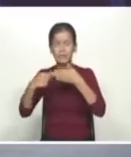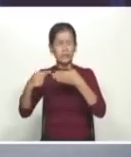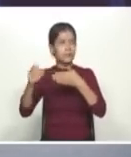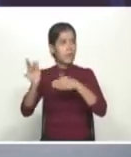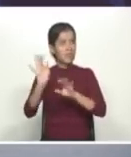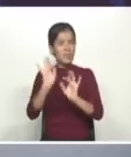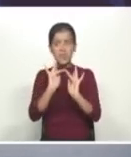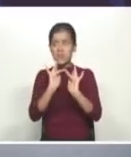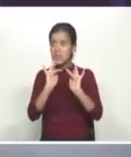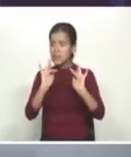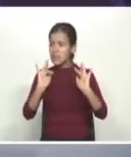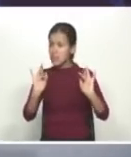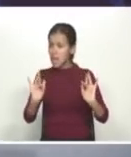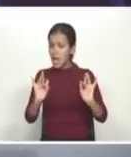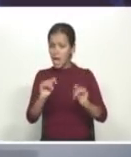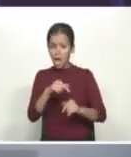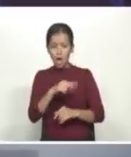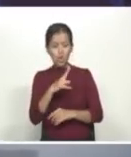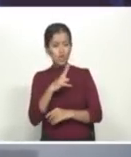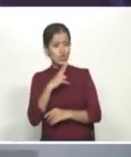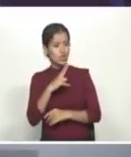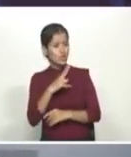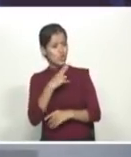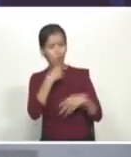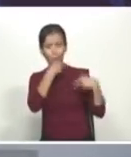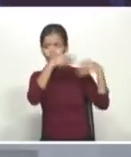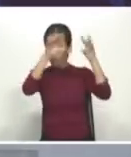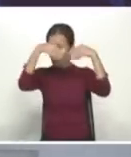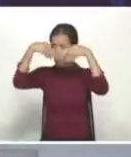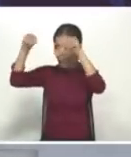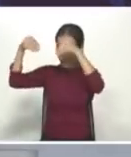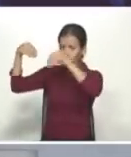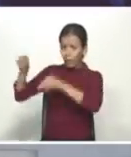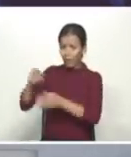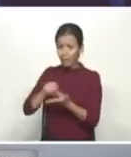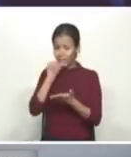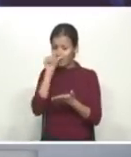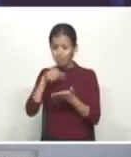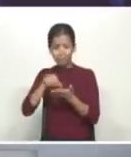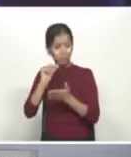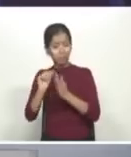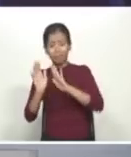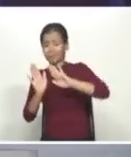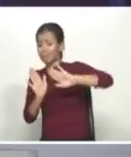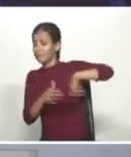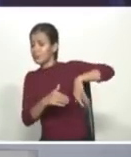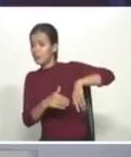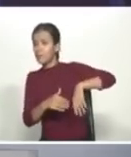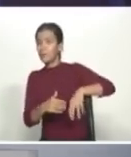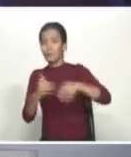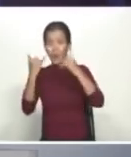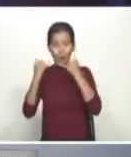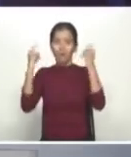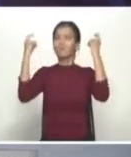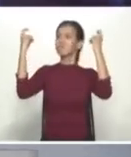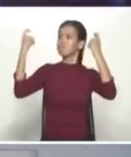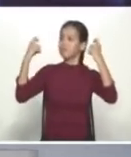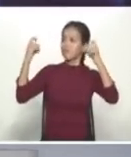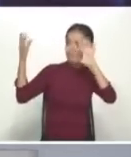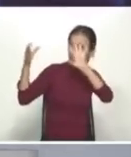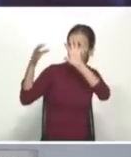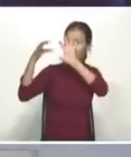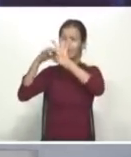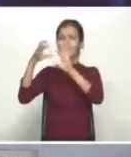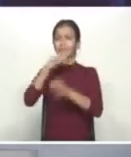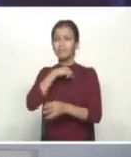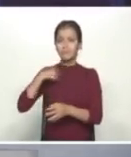un narcoestado. Entonces, lo que decía Héctor, celebrar las relaciones con China, no es porque